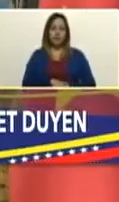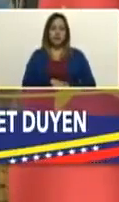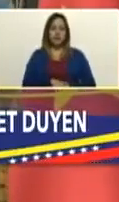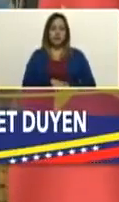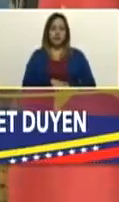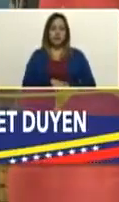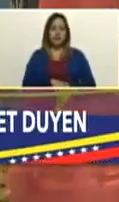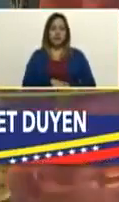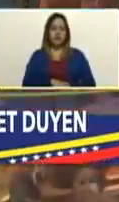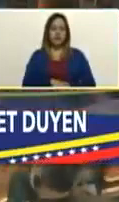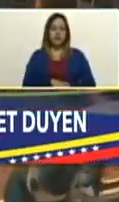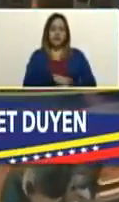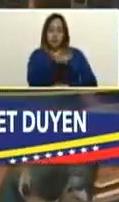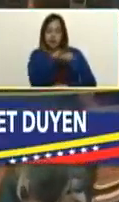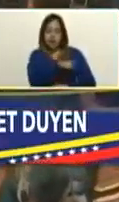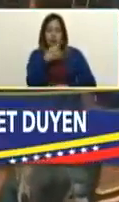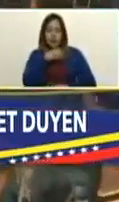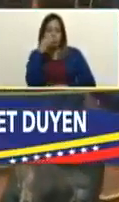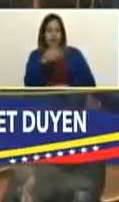cierto,